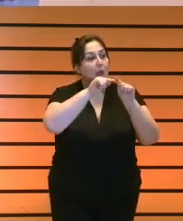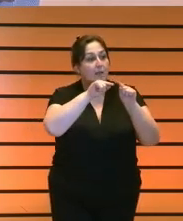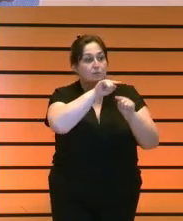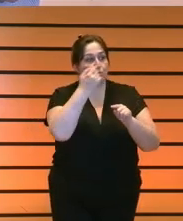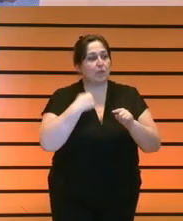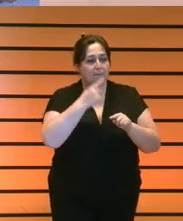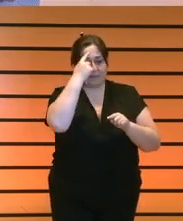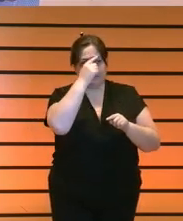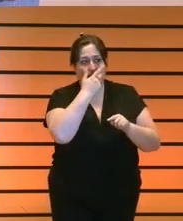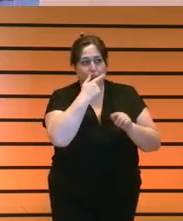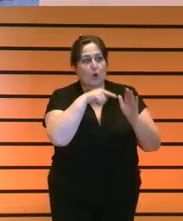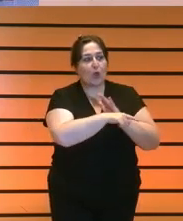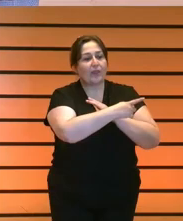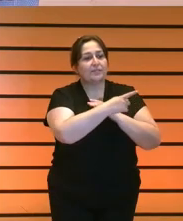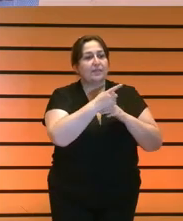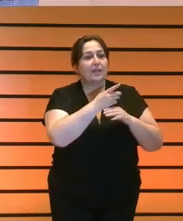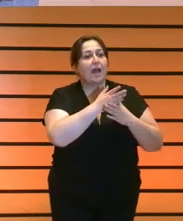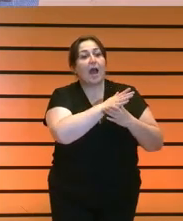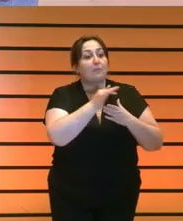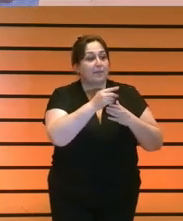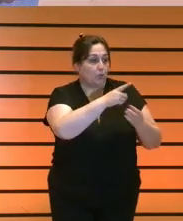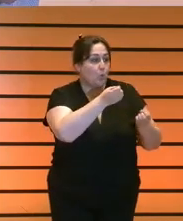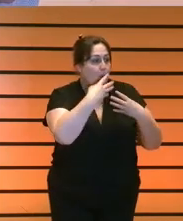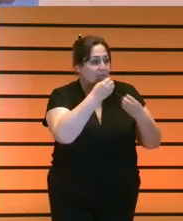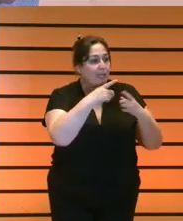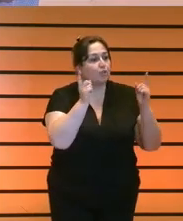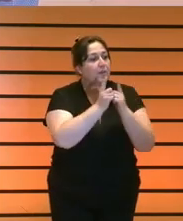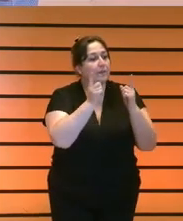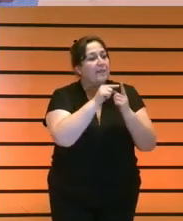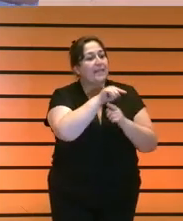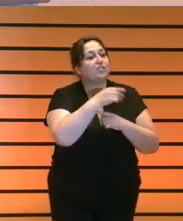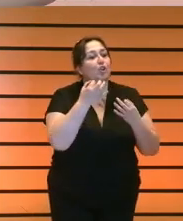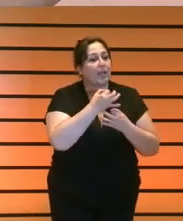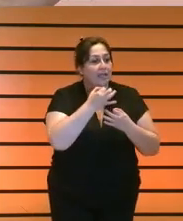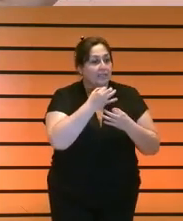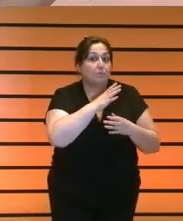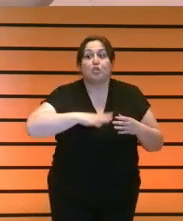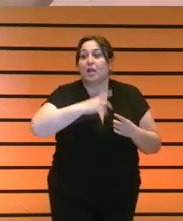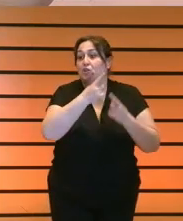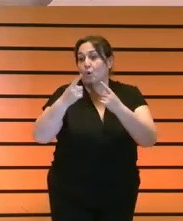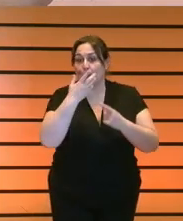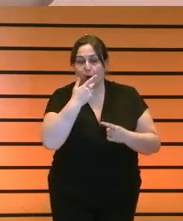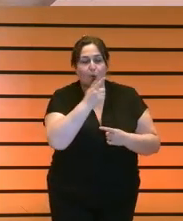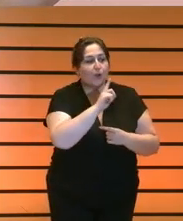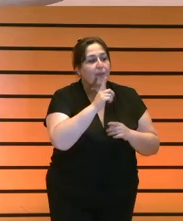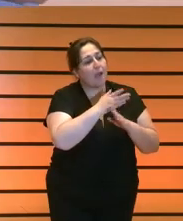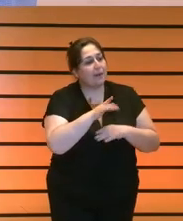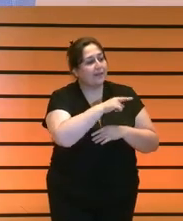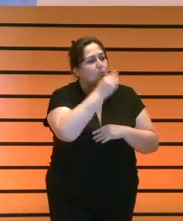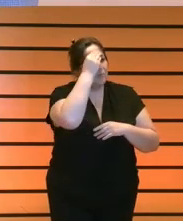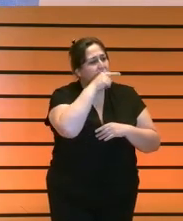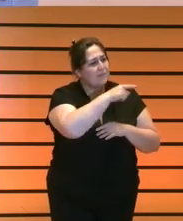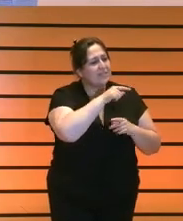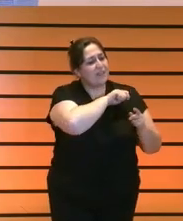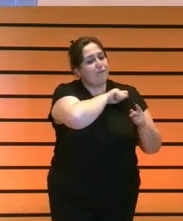tú. Aparte de comentarnos brevemente, para quien no conozca, en qué consisten, ¿consideras qué grado de